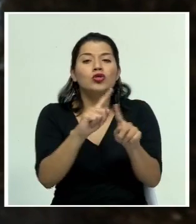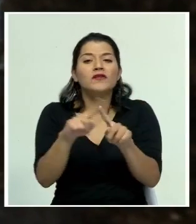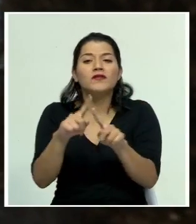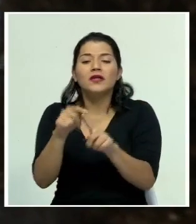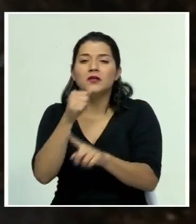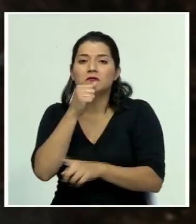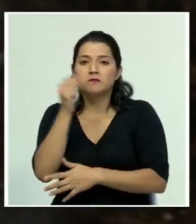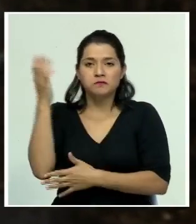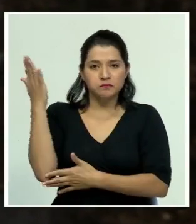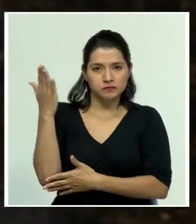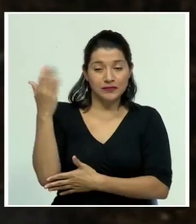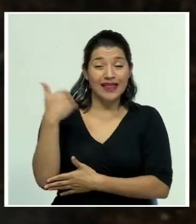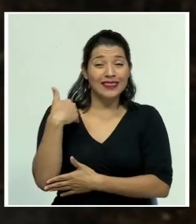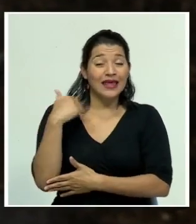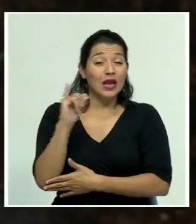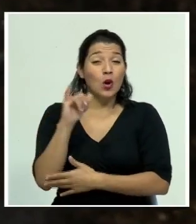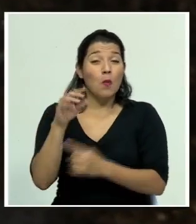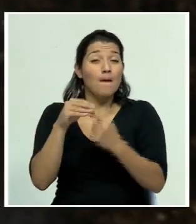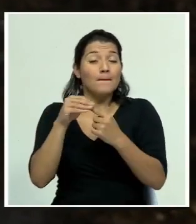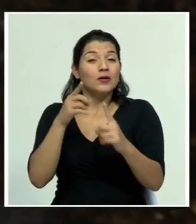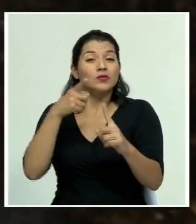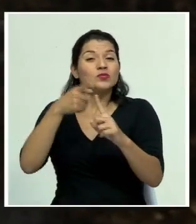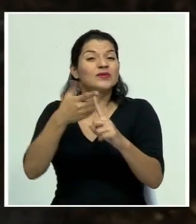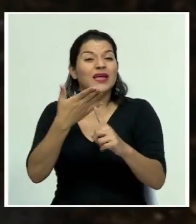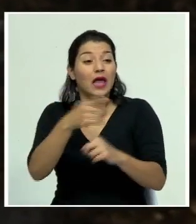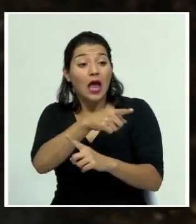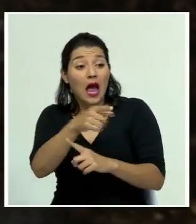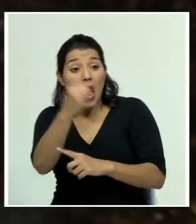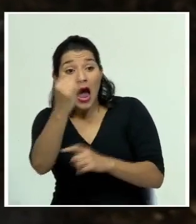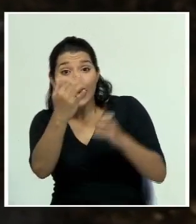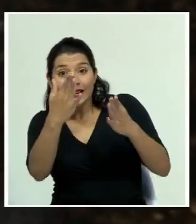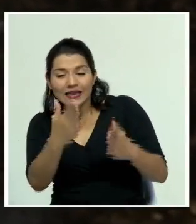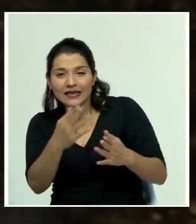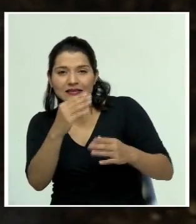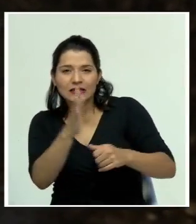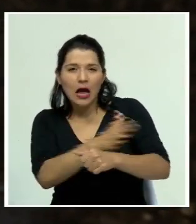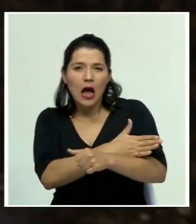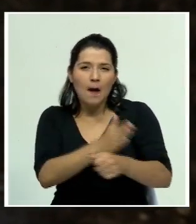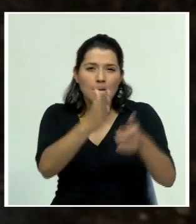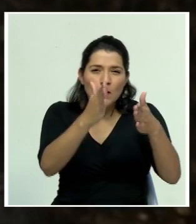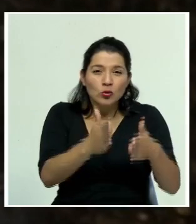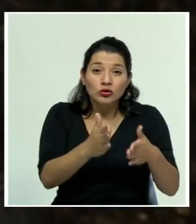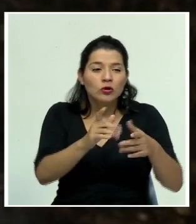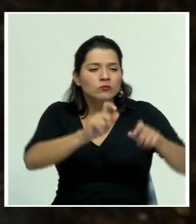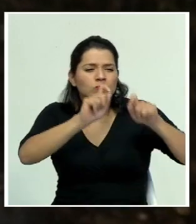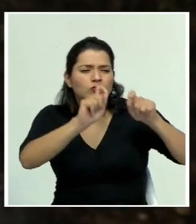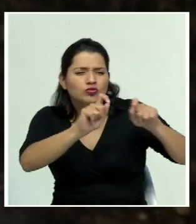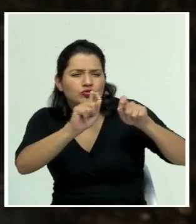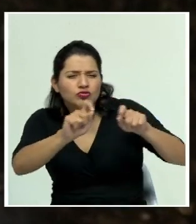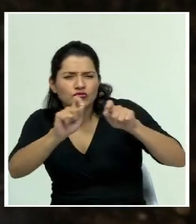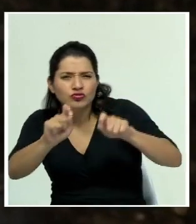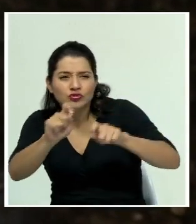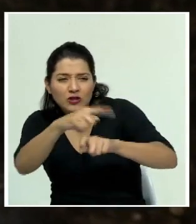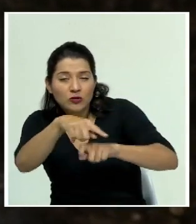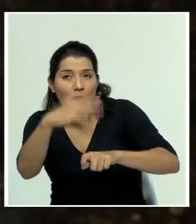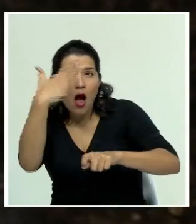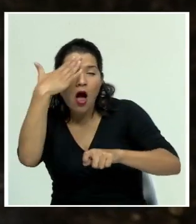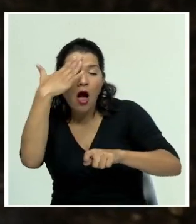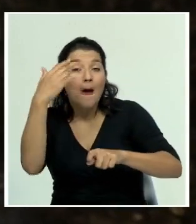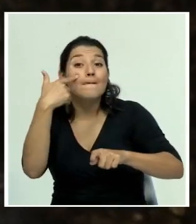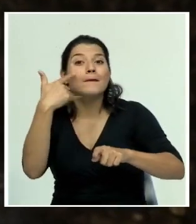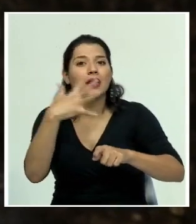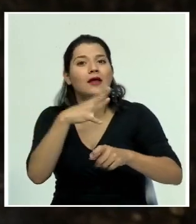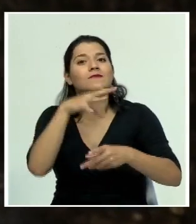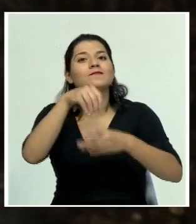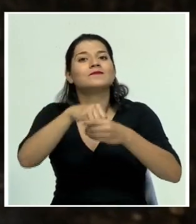objetivo principal preparar a los distintos artistas y agentes de la industria musical para formar parte de la segunda etapa, que es un área